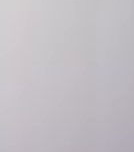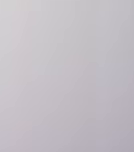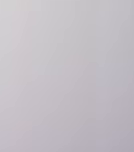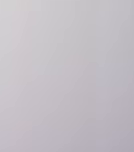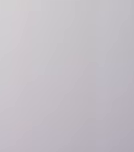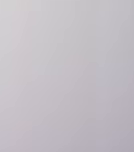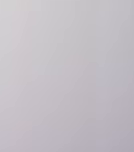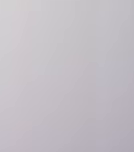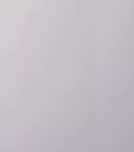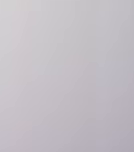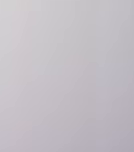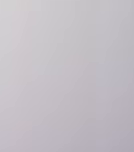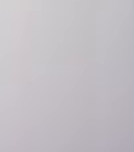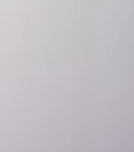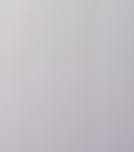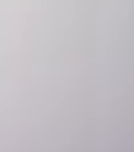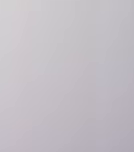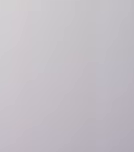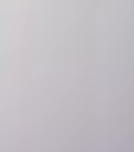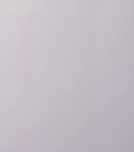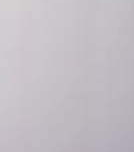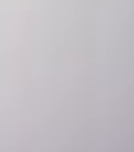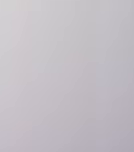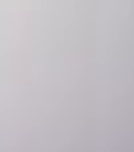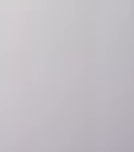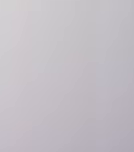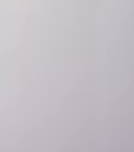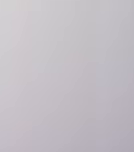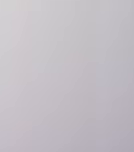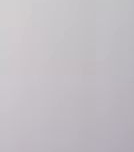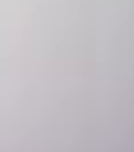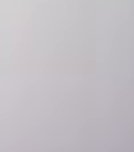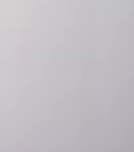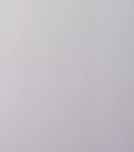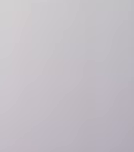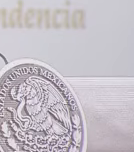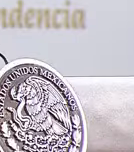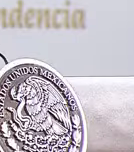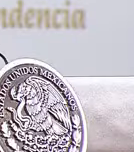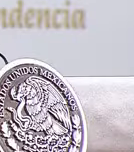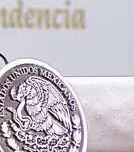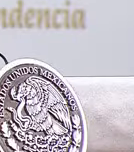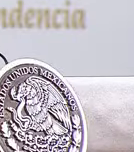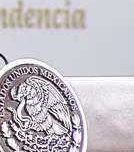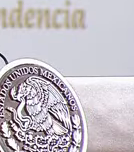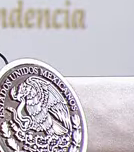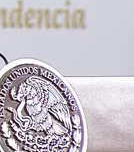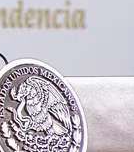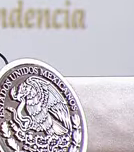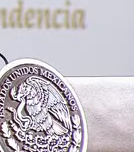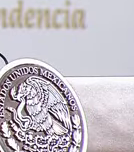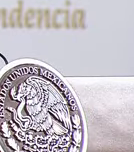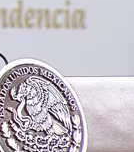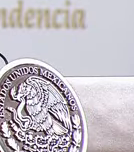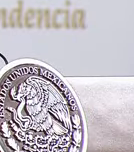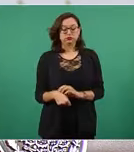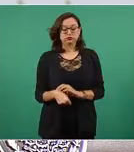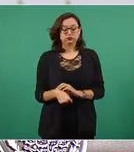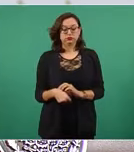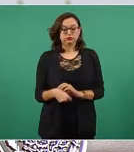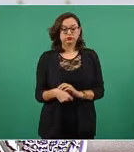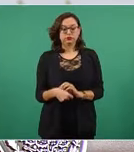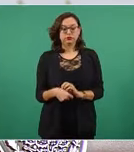10 de junio, no se olvida, son 50 años de